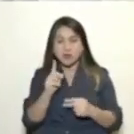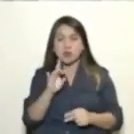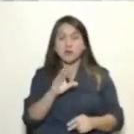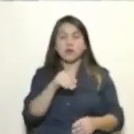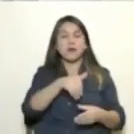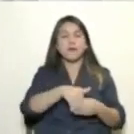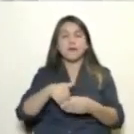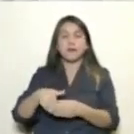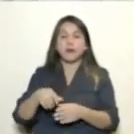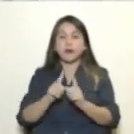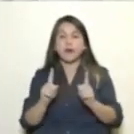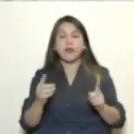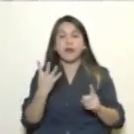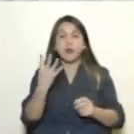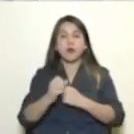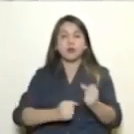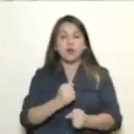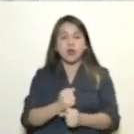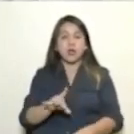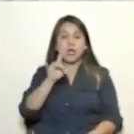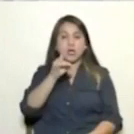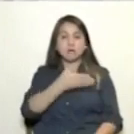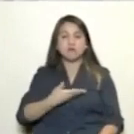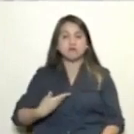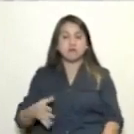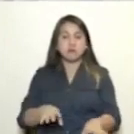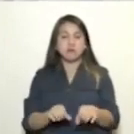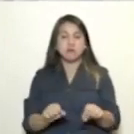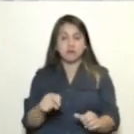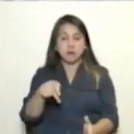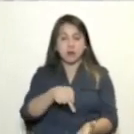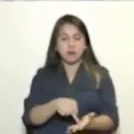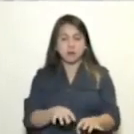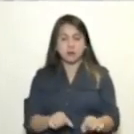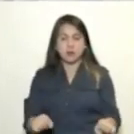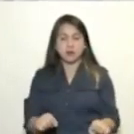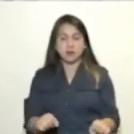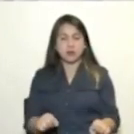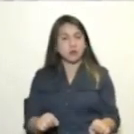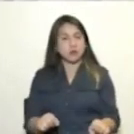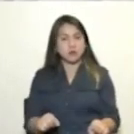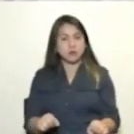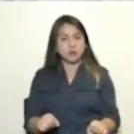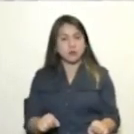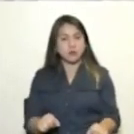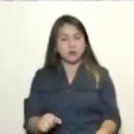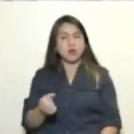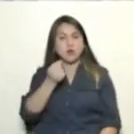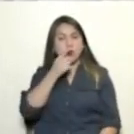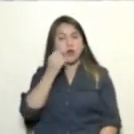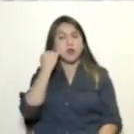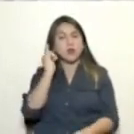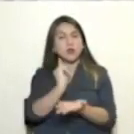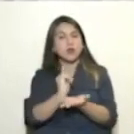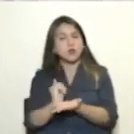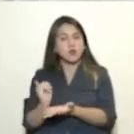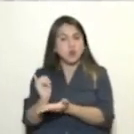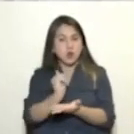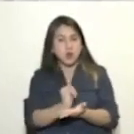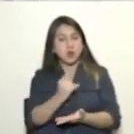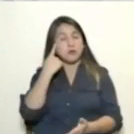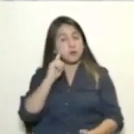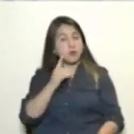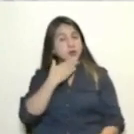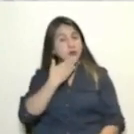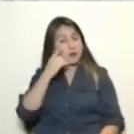cada 4 años o 5 años para elegir un presidente de un parlamento. ¿Y cuáles son esas instituciones? Pero